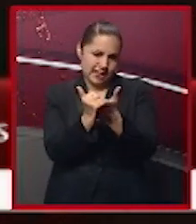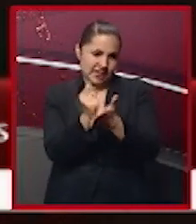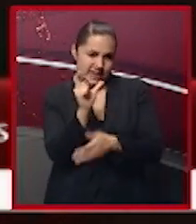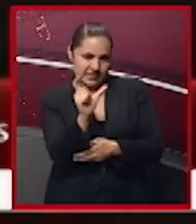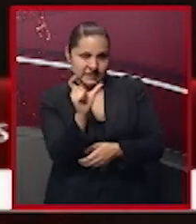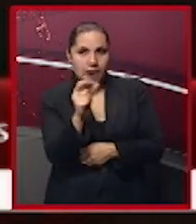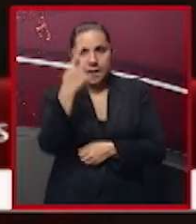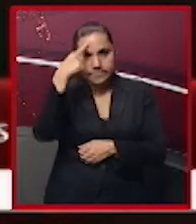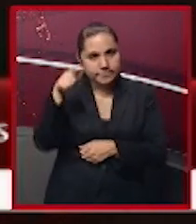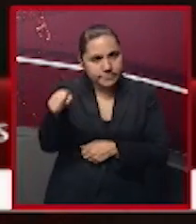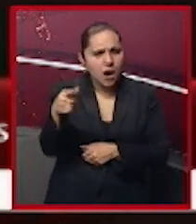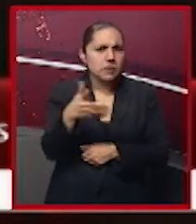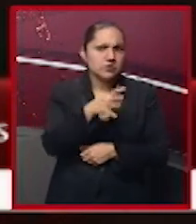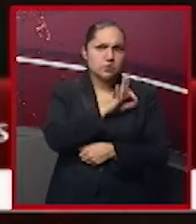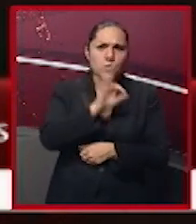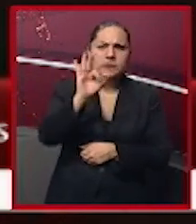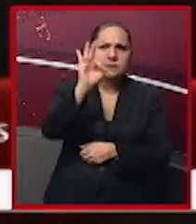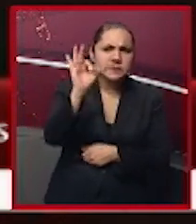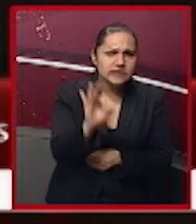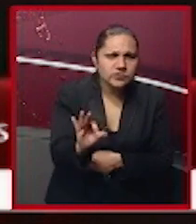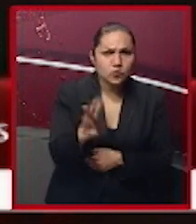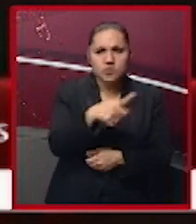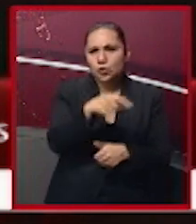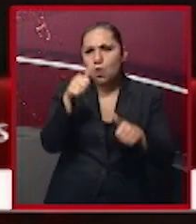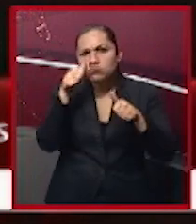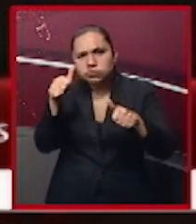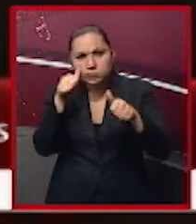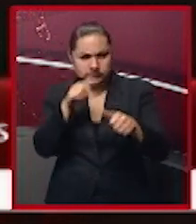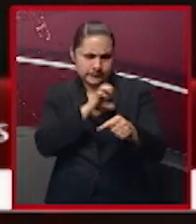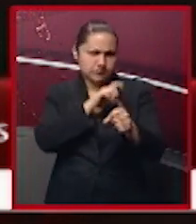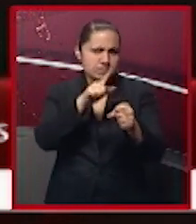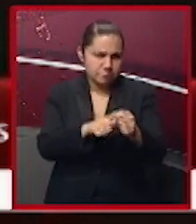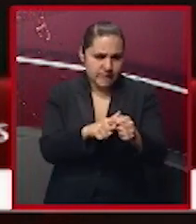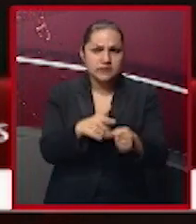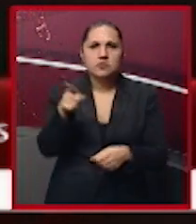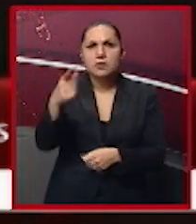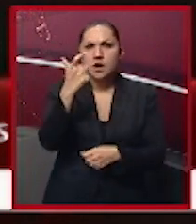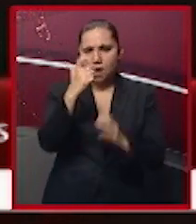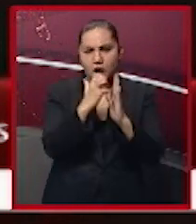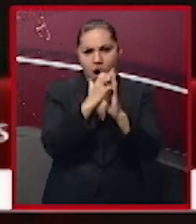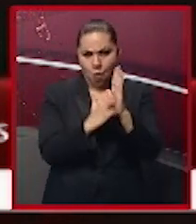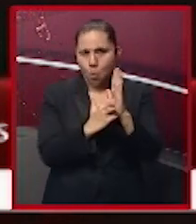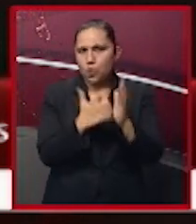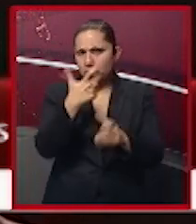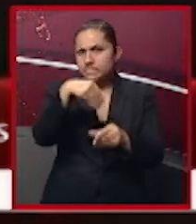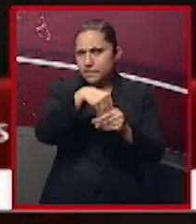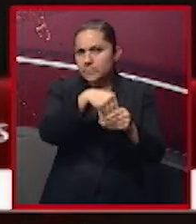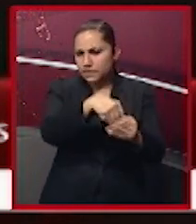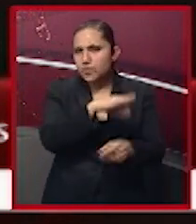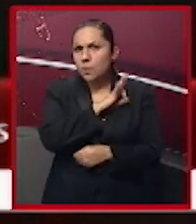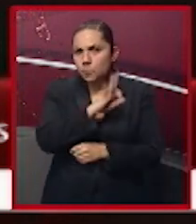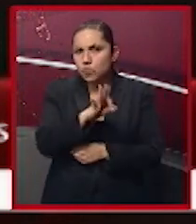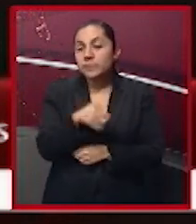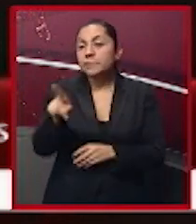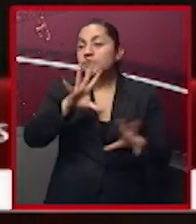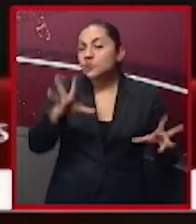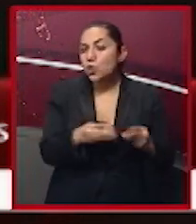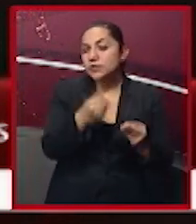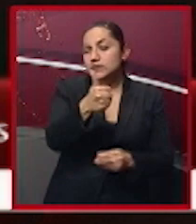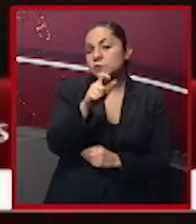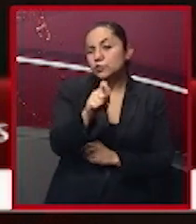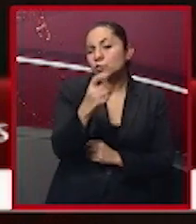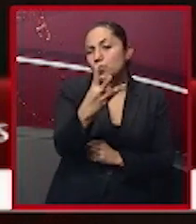y descuentos que generan ahorros de casi 1,500 pesos al año en total. Se han entregado 6.4